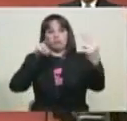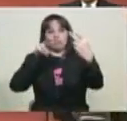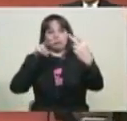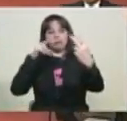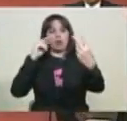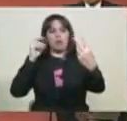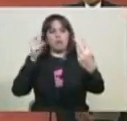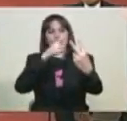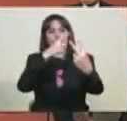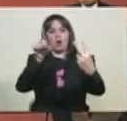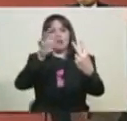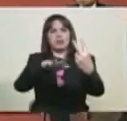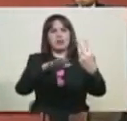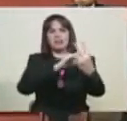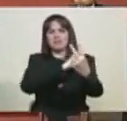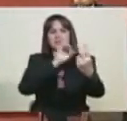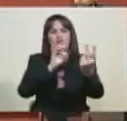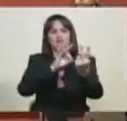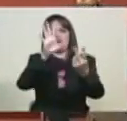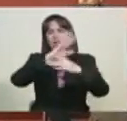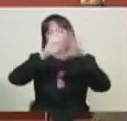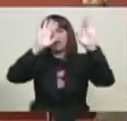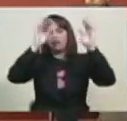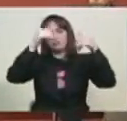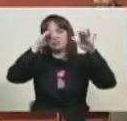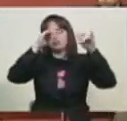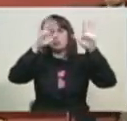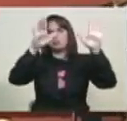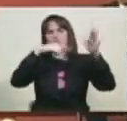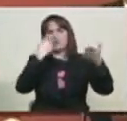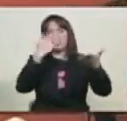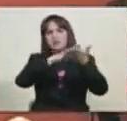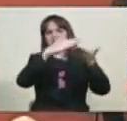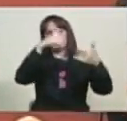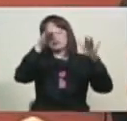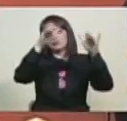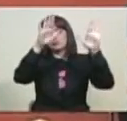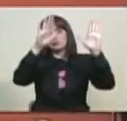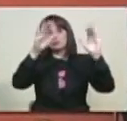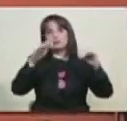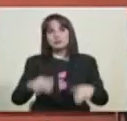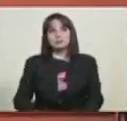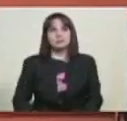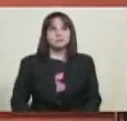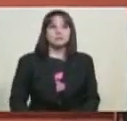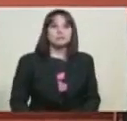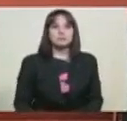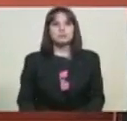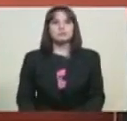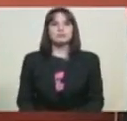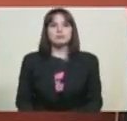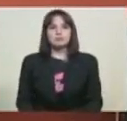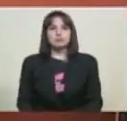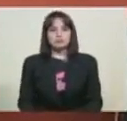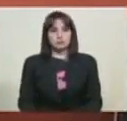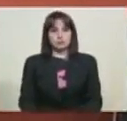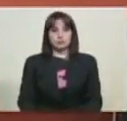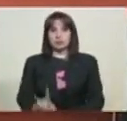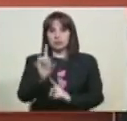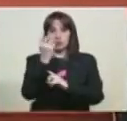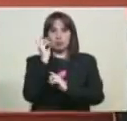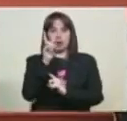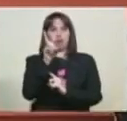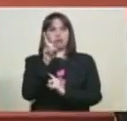muerte. Vete fuera de mí. Vete lejos. Lejos de aquí. Fue la